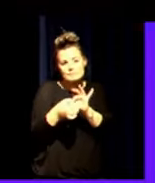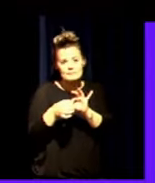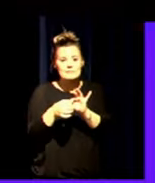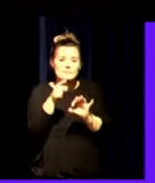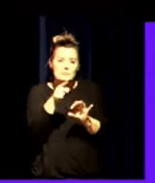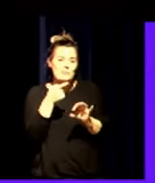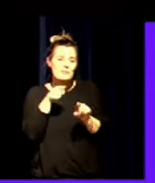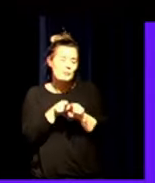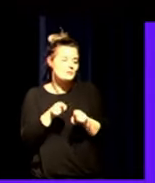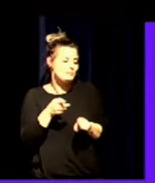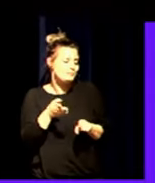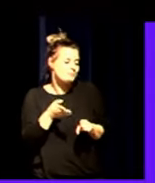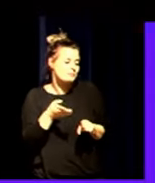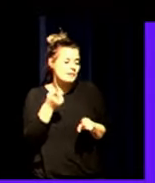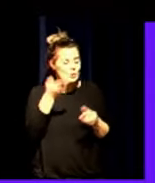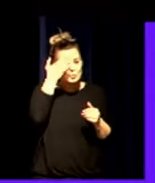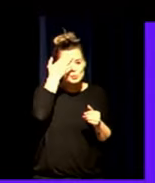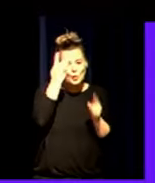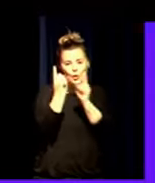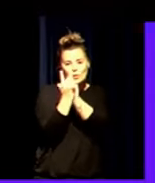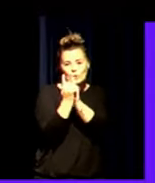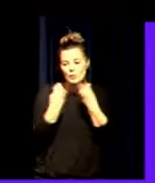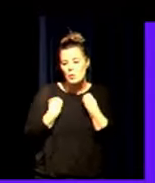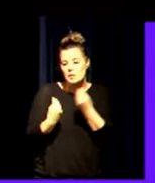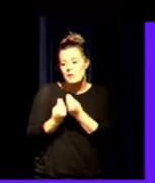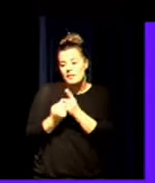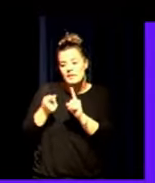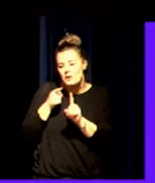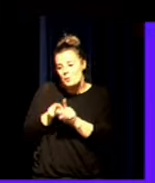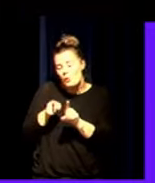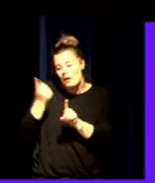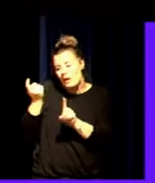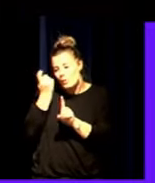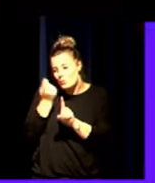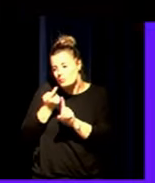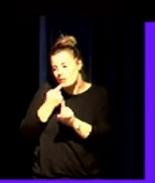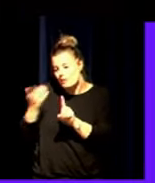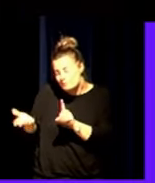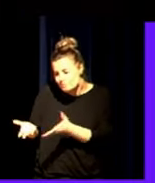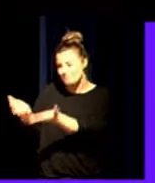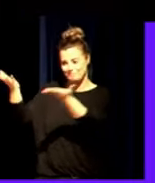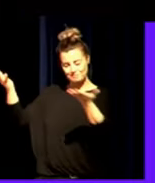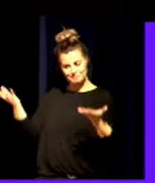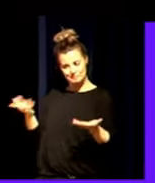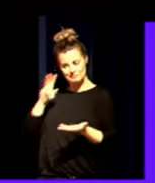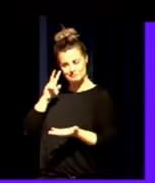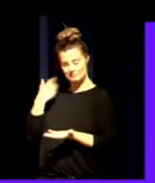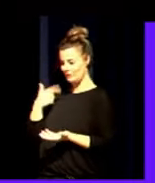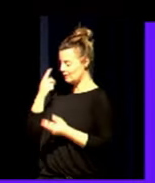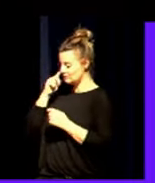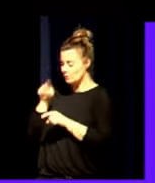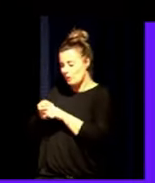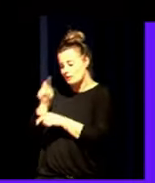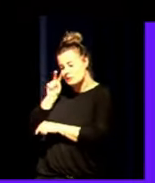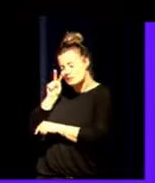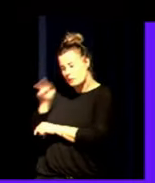del alumno que un tutor de convivencia le da en un momento determinado, cuando le reconoce que está más cabizbajo, que está